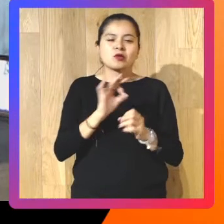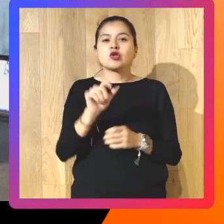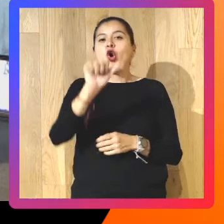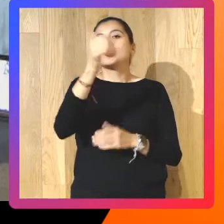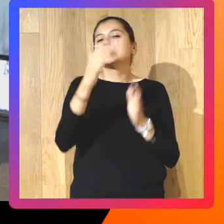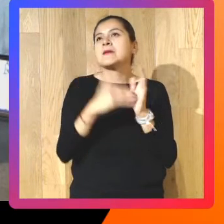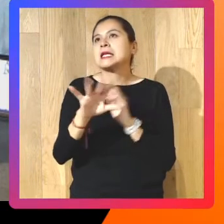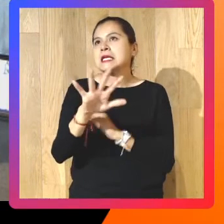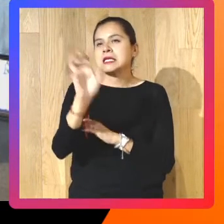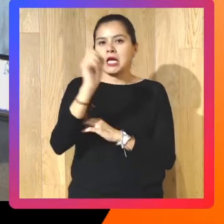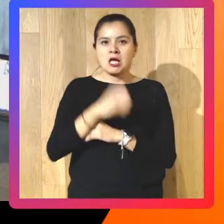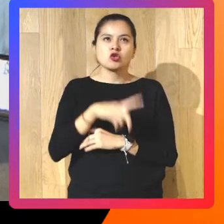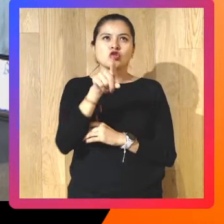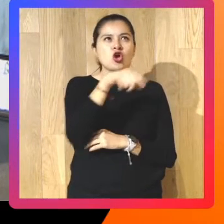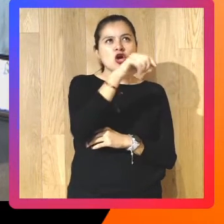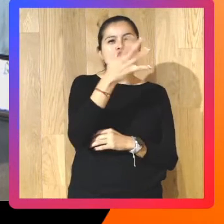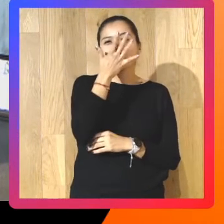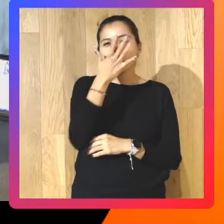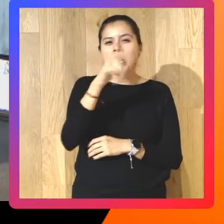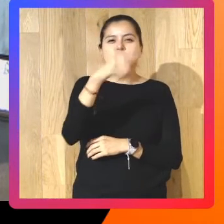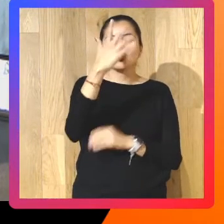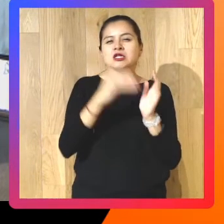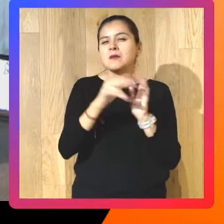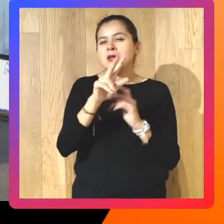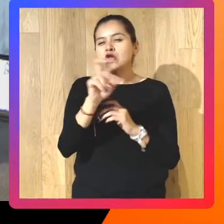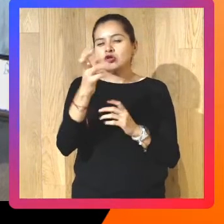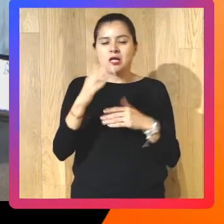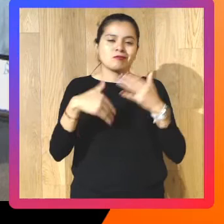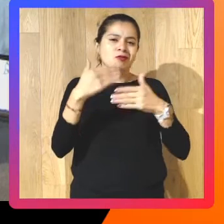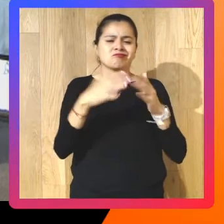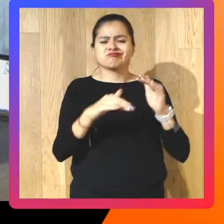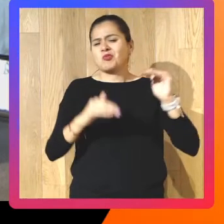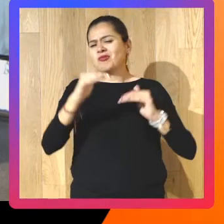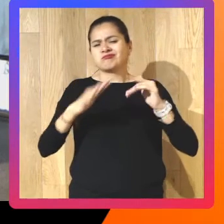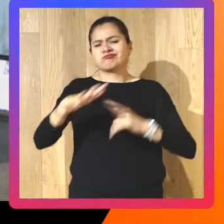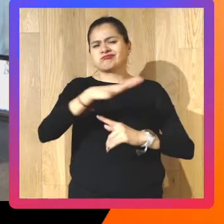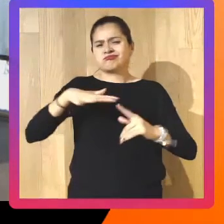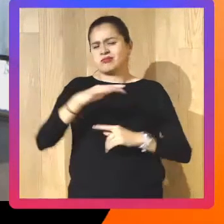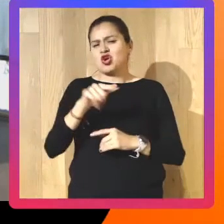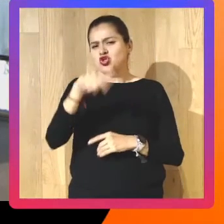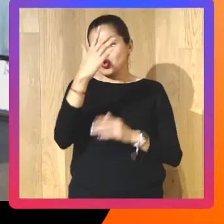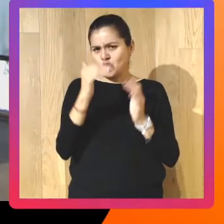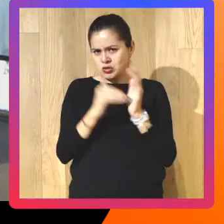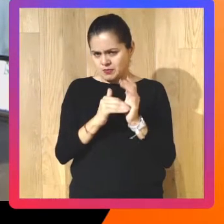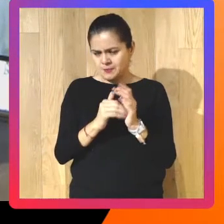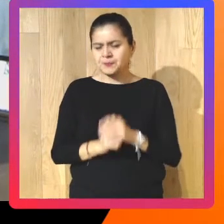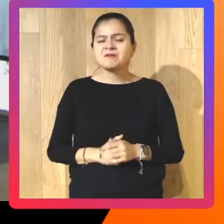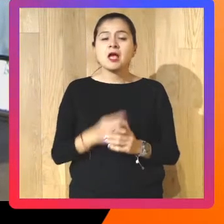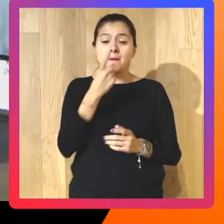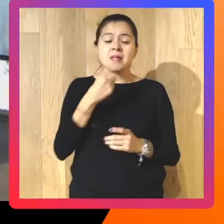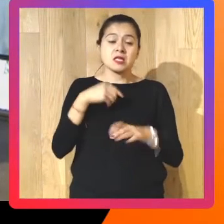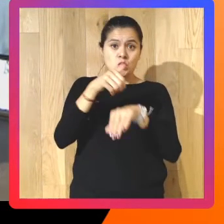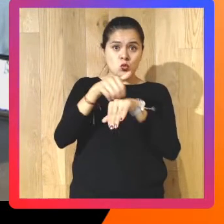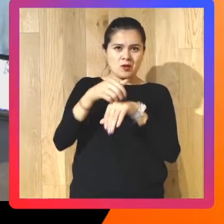mejor en Sonora 12,200, pero es alrededor de 12,000 pesos. Y es un dato indicativo. Pero